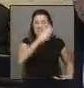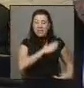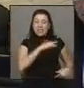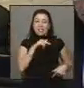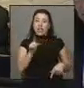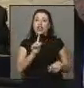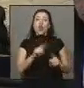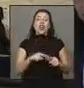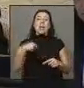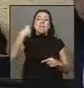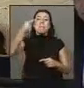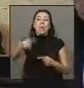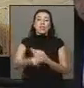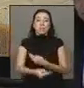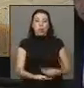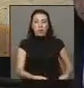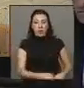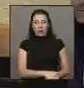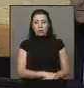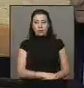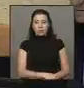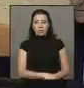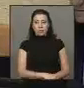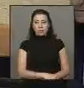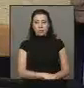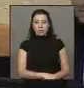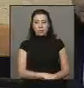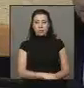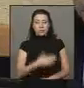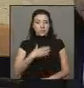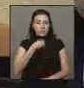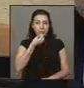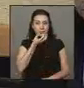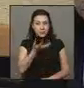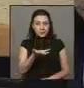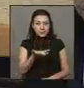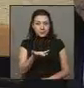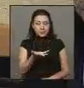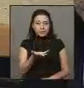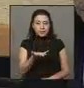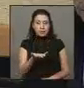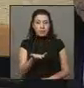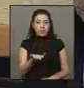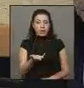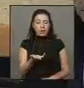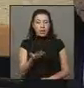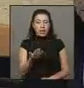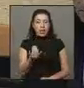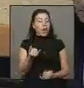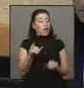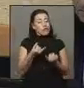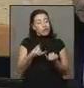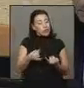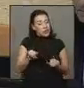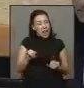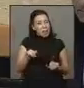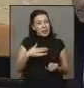no en el siguiente. Quiero decir que, como última